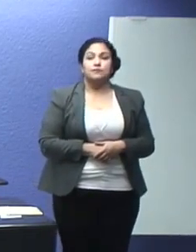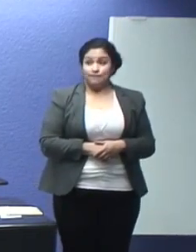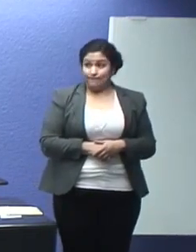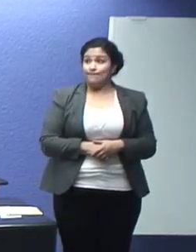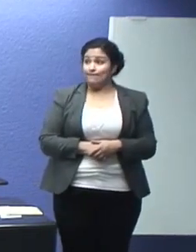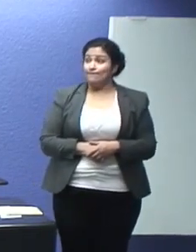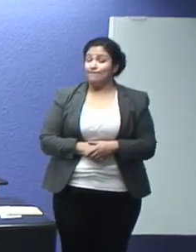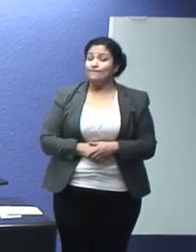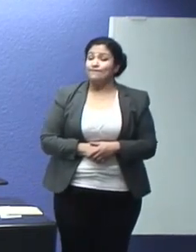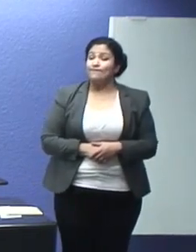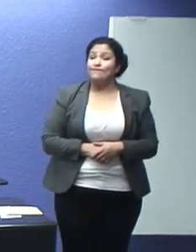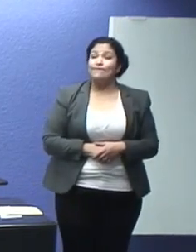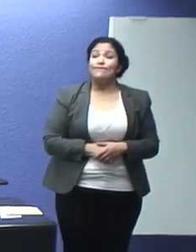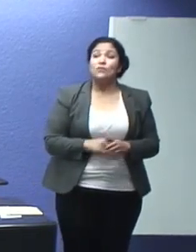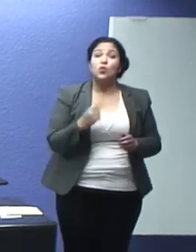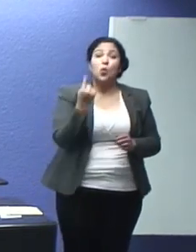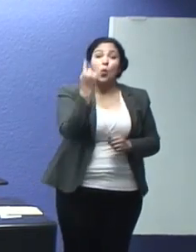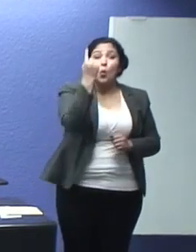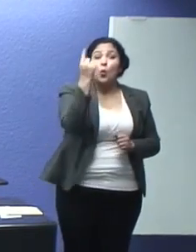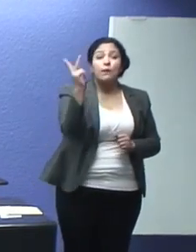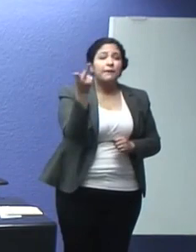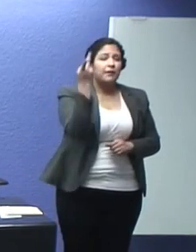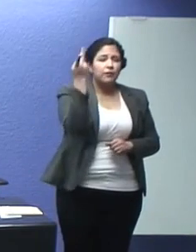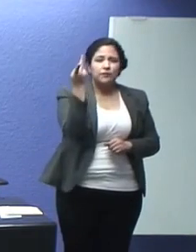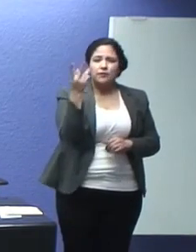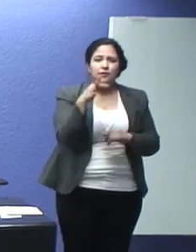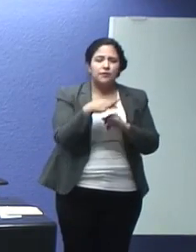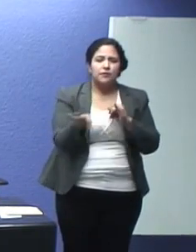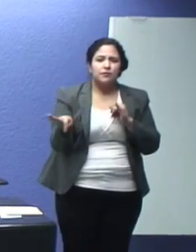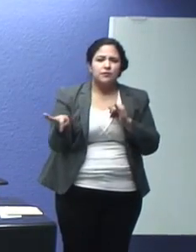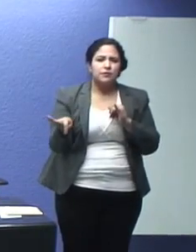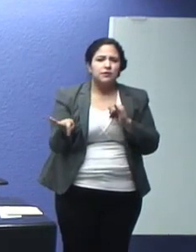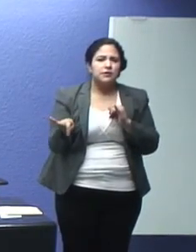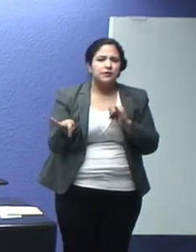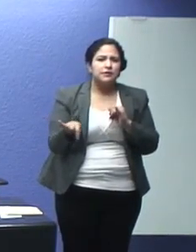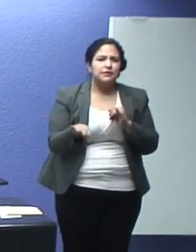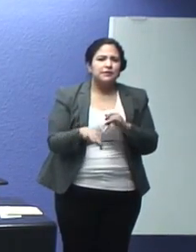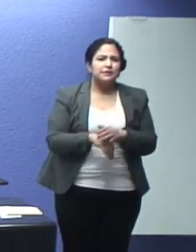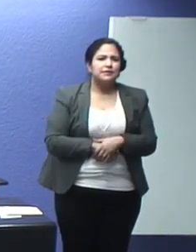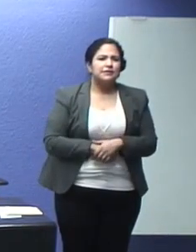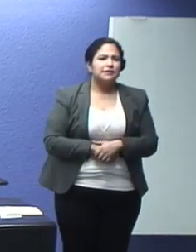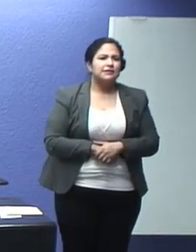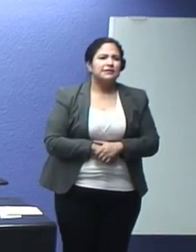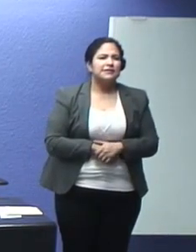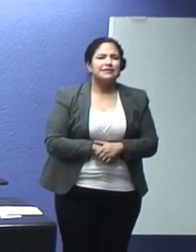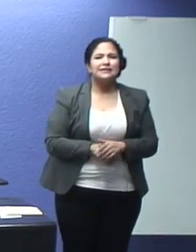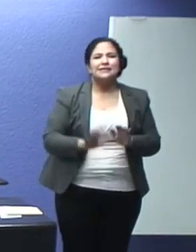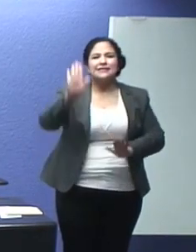Bueno, tendríamos tiempo para una pregunta más, que es, ay Dios, qué pena me da,